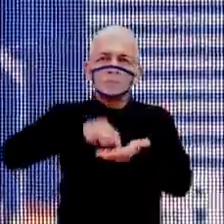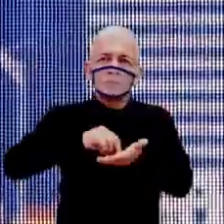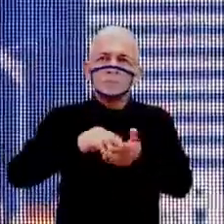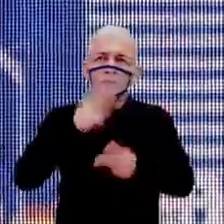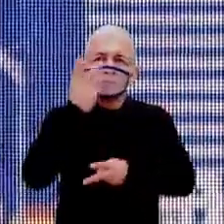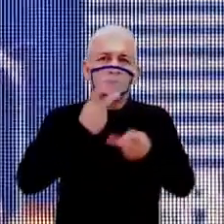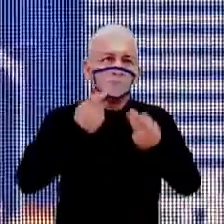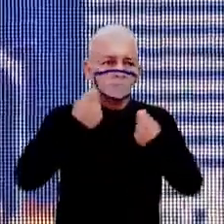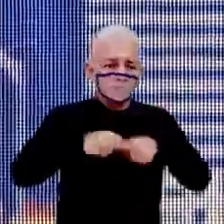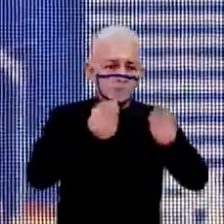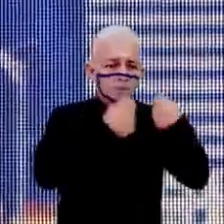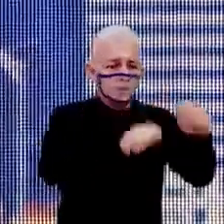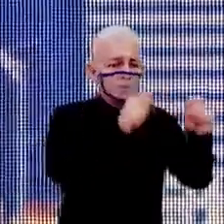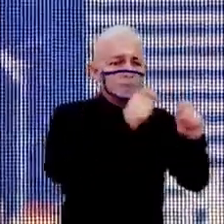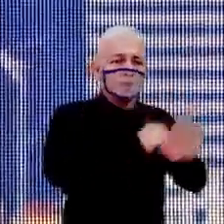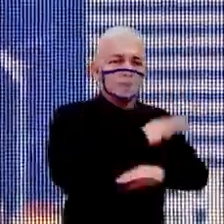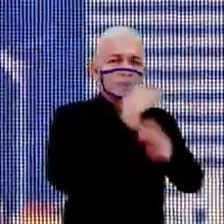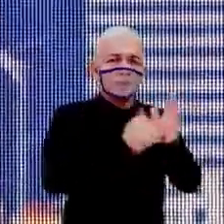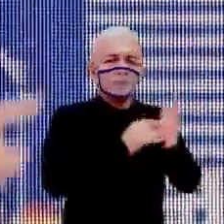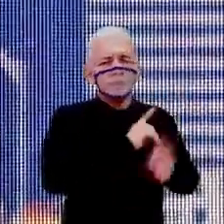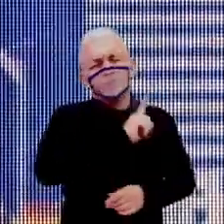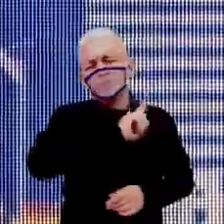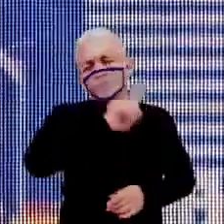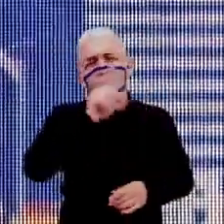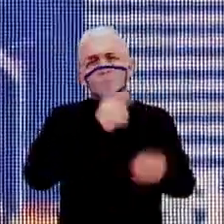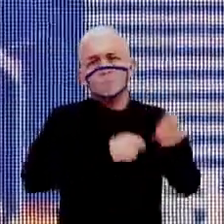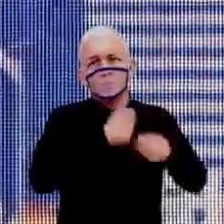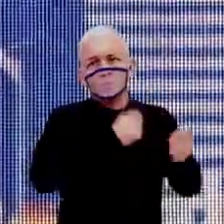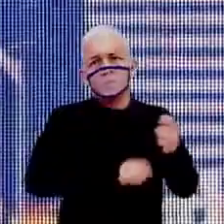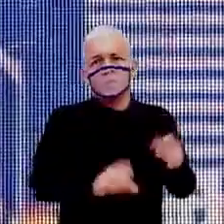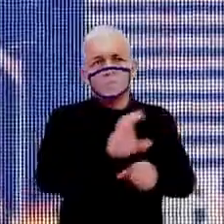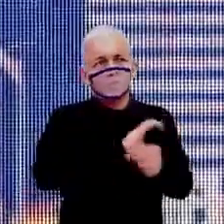de los vendedores estacionarios que llevan ahí mucho tiempo